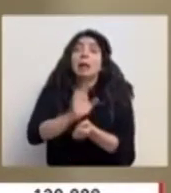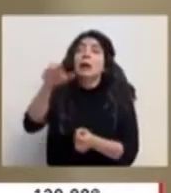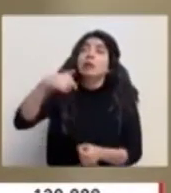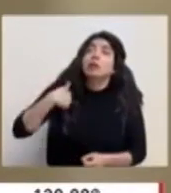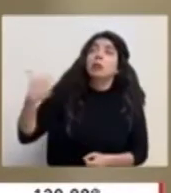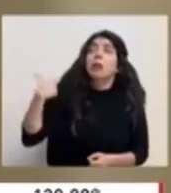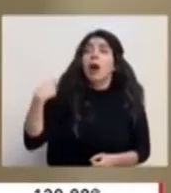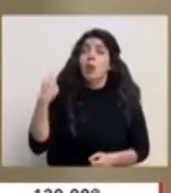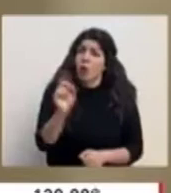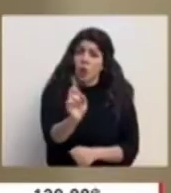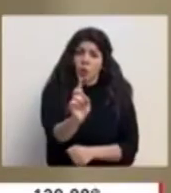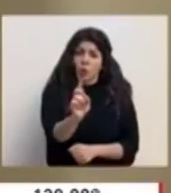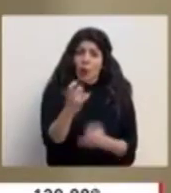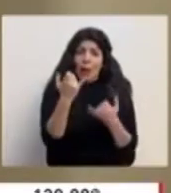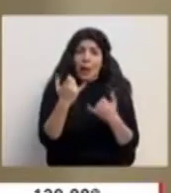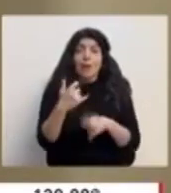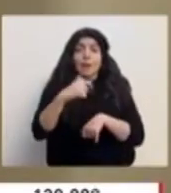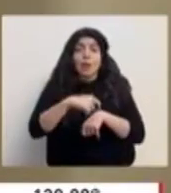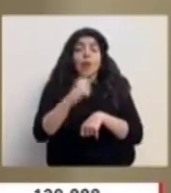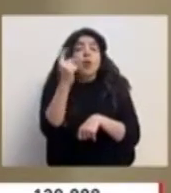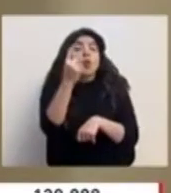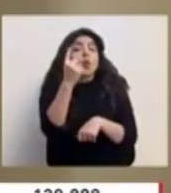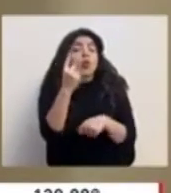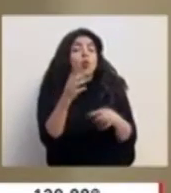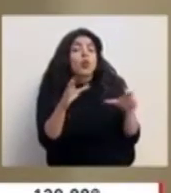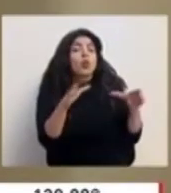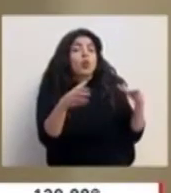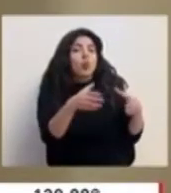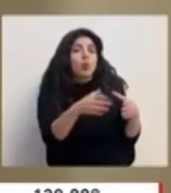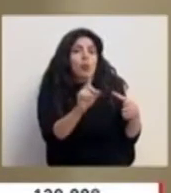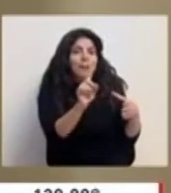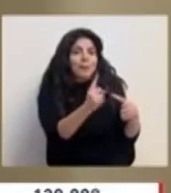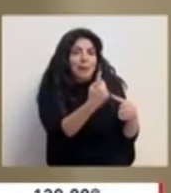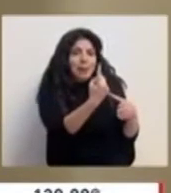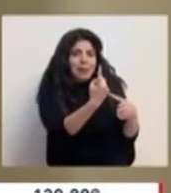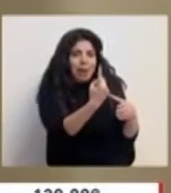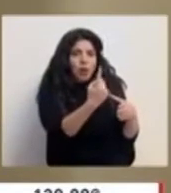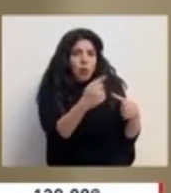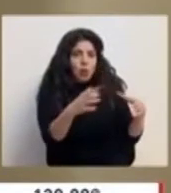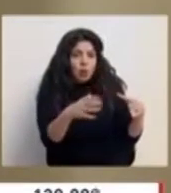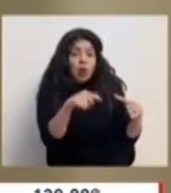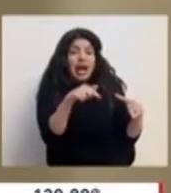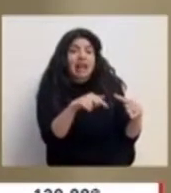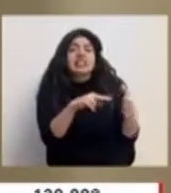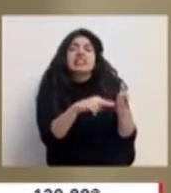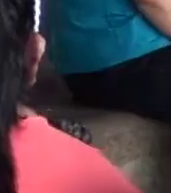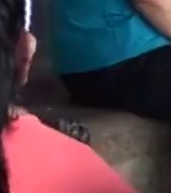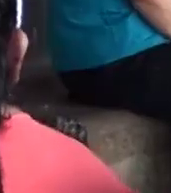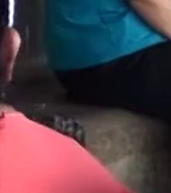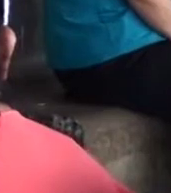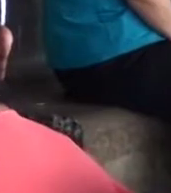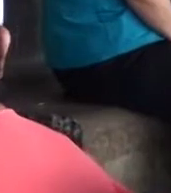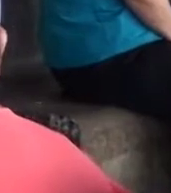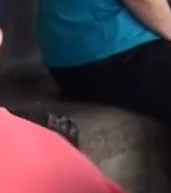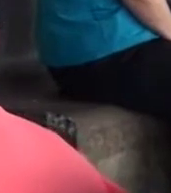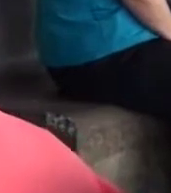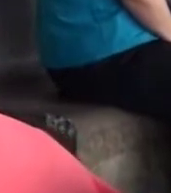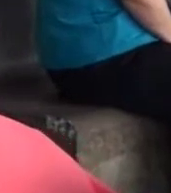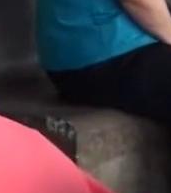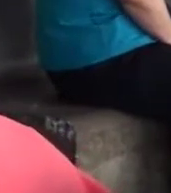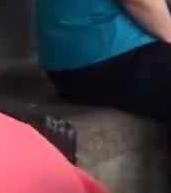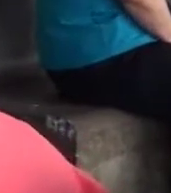buscar vacuna. En este momento solo se está vacunando el primer grupo, que como les digo es vacunación in situ y de grupos